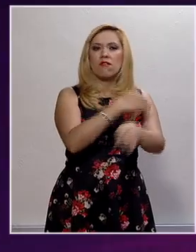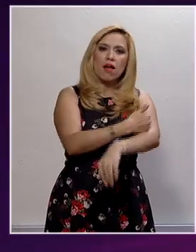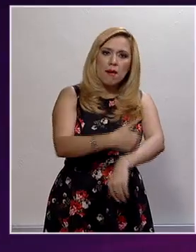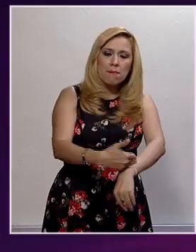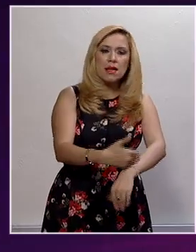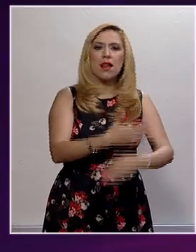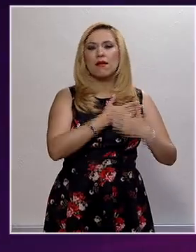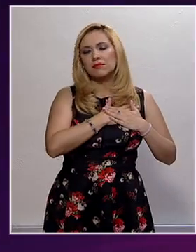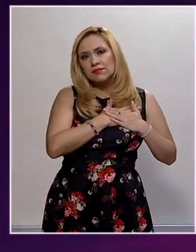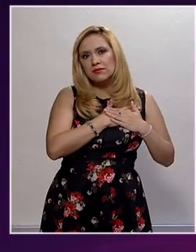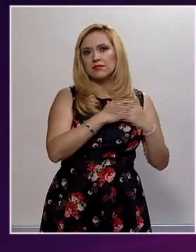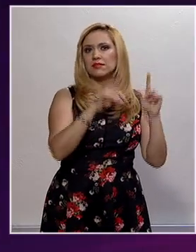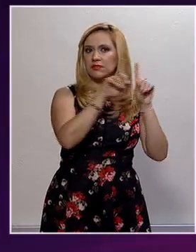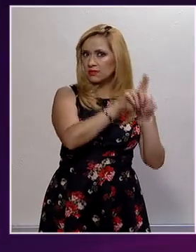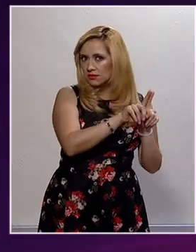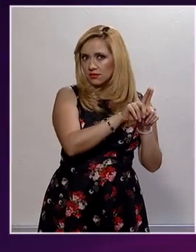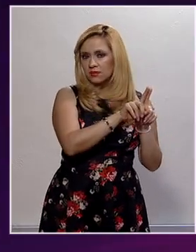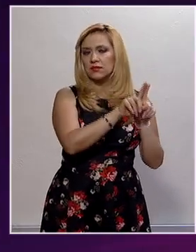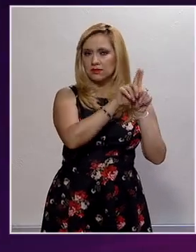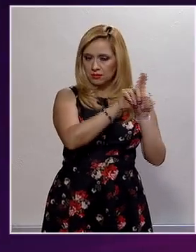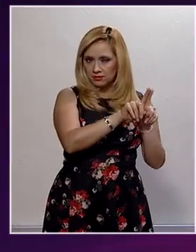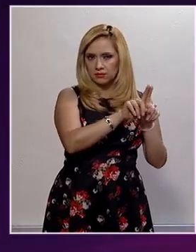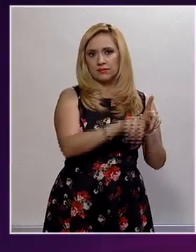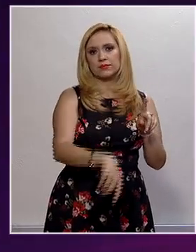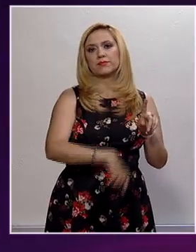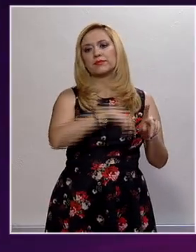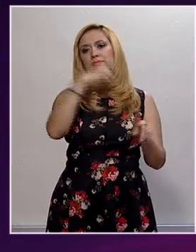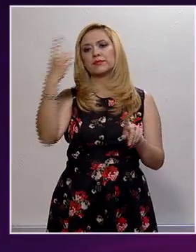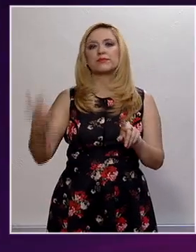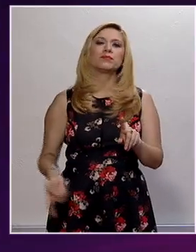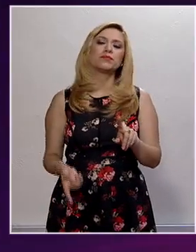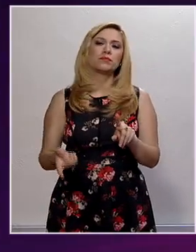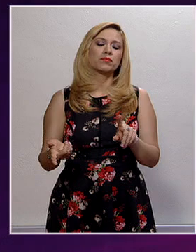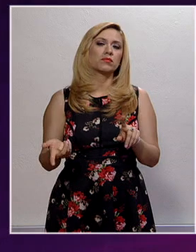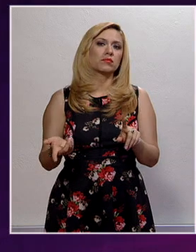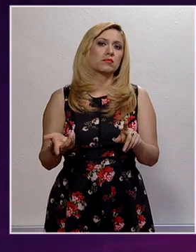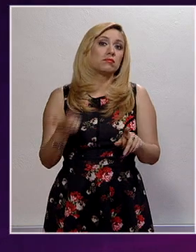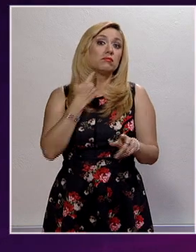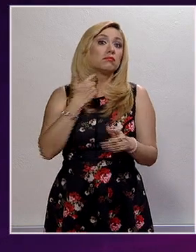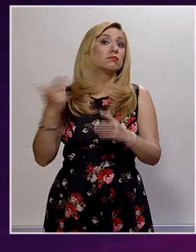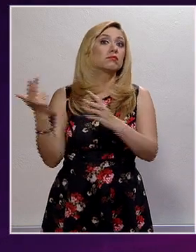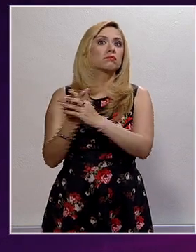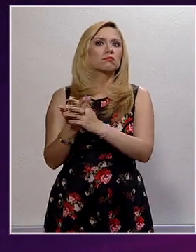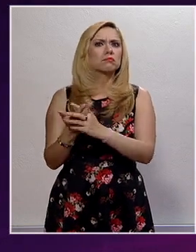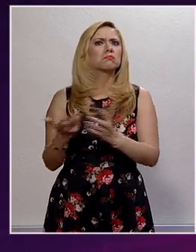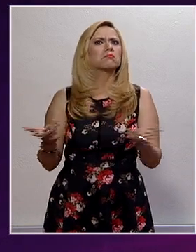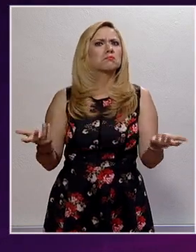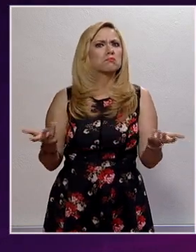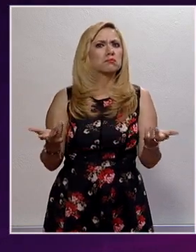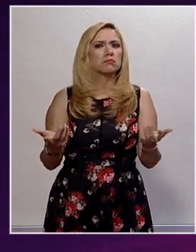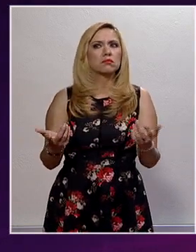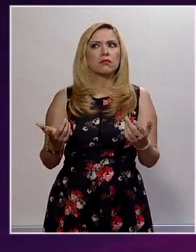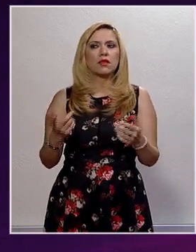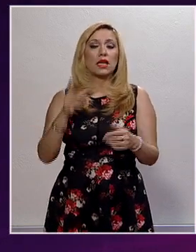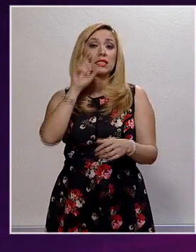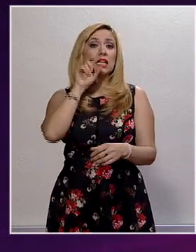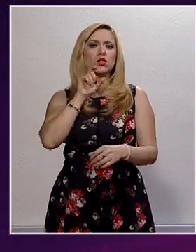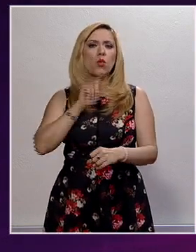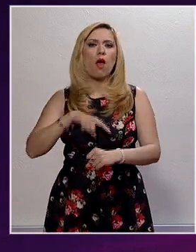o sentimental entre las personas. Ahí está el feminicidio